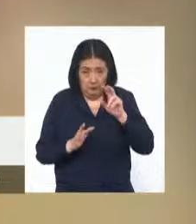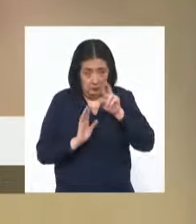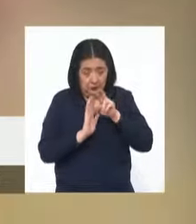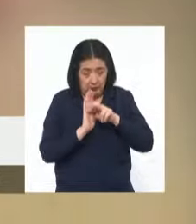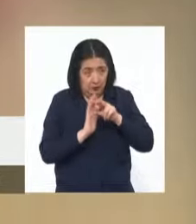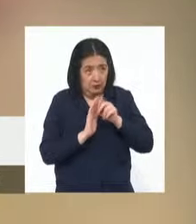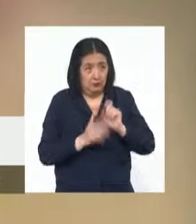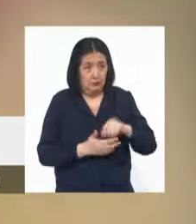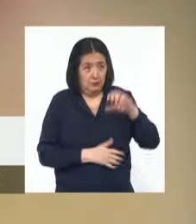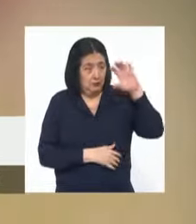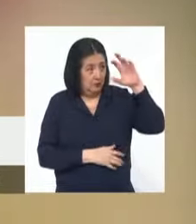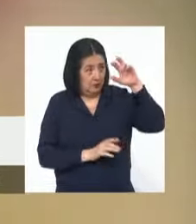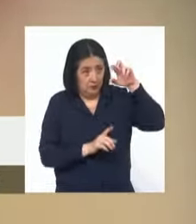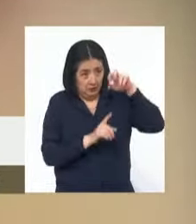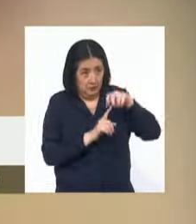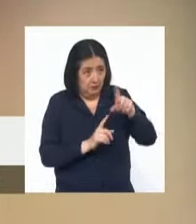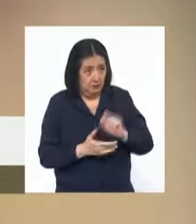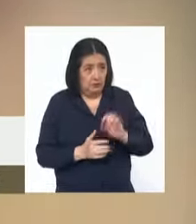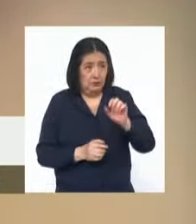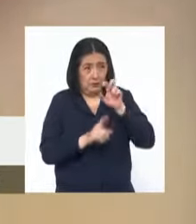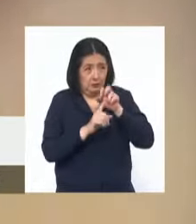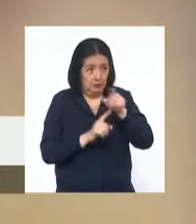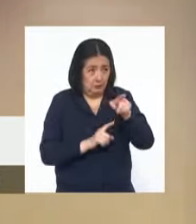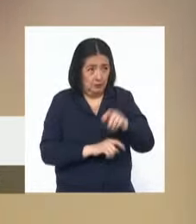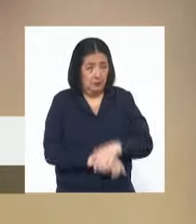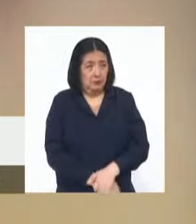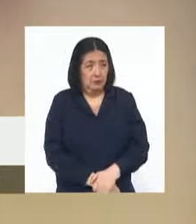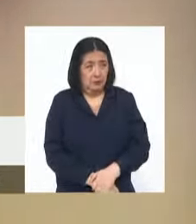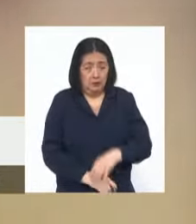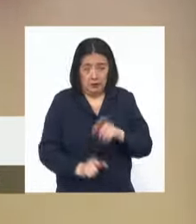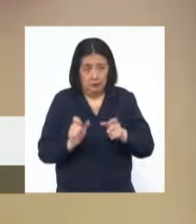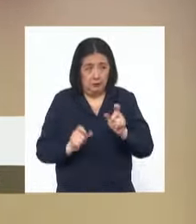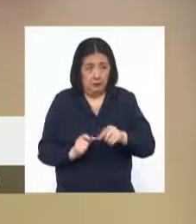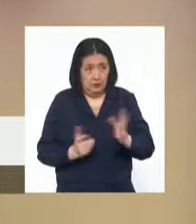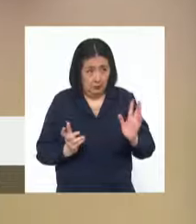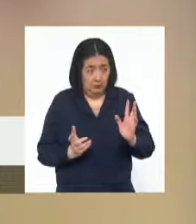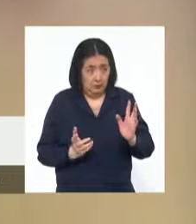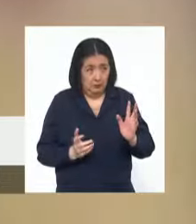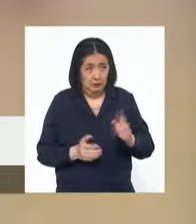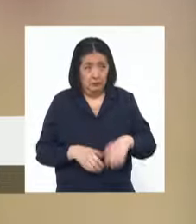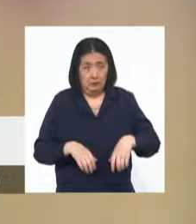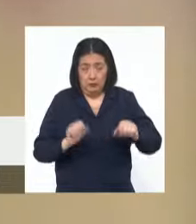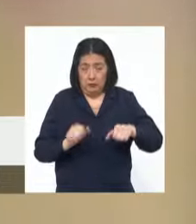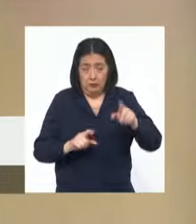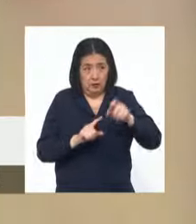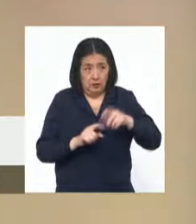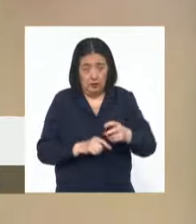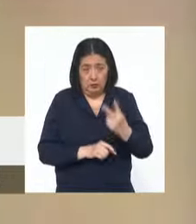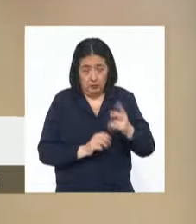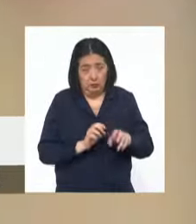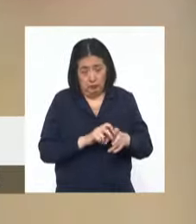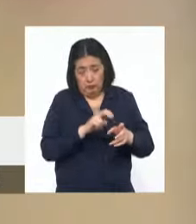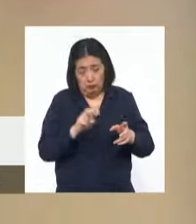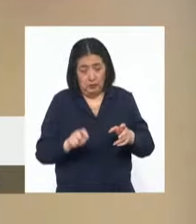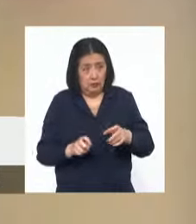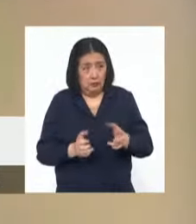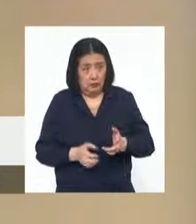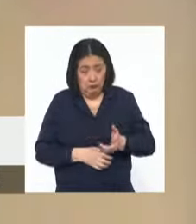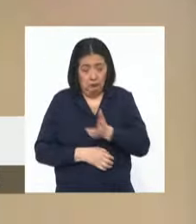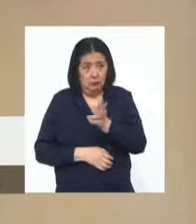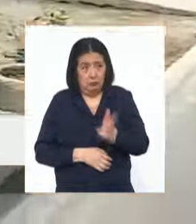de una cámara de seguridad en el cual se ve que estos sujetos llegan 2 a bordo de una mototaxi. La mototaxi llega, se